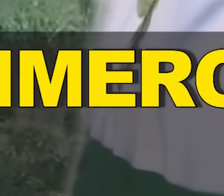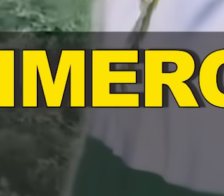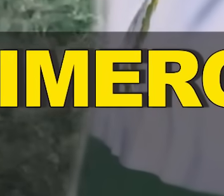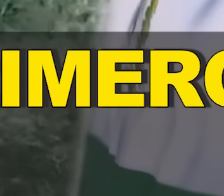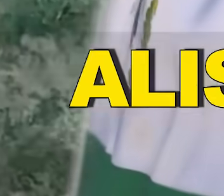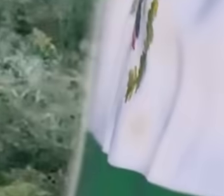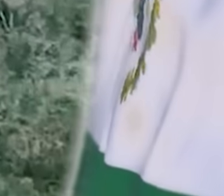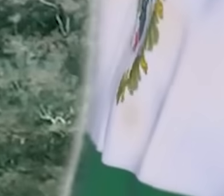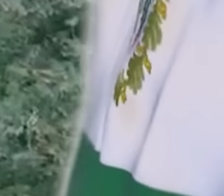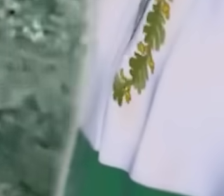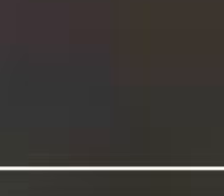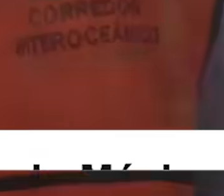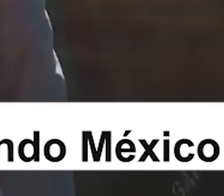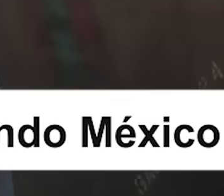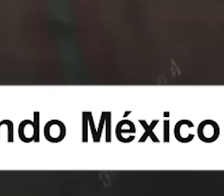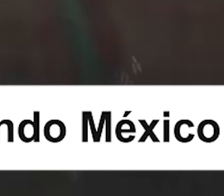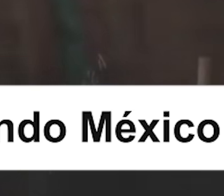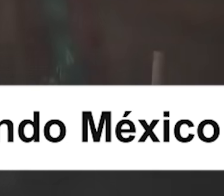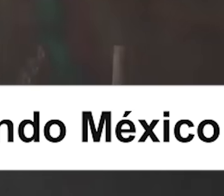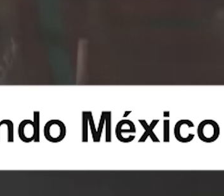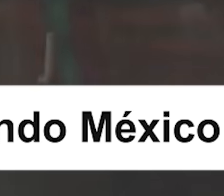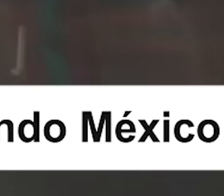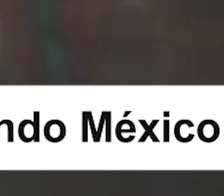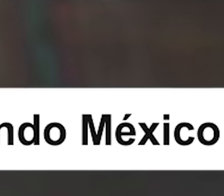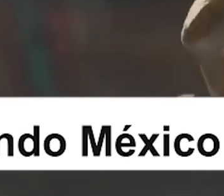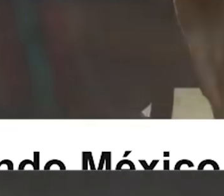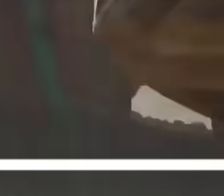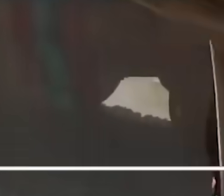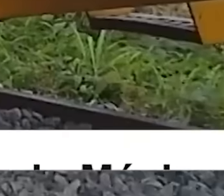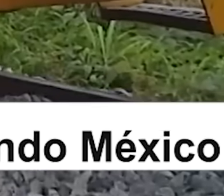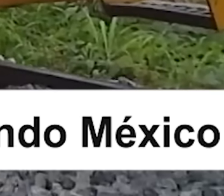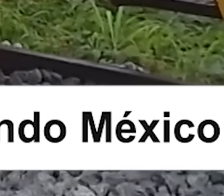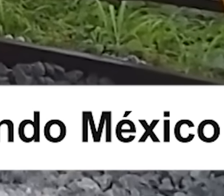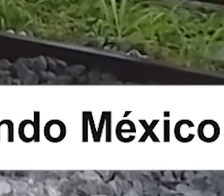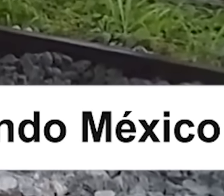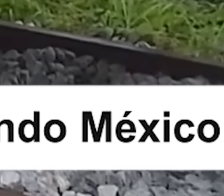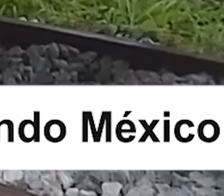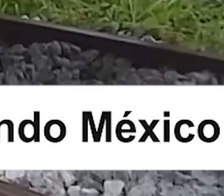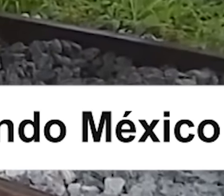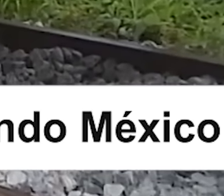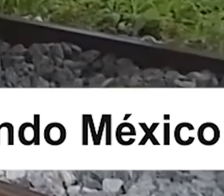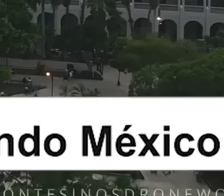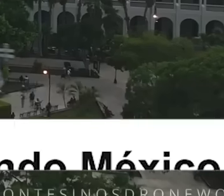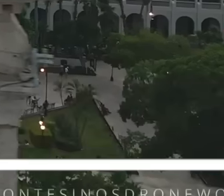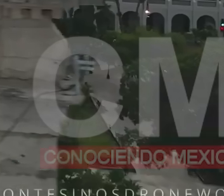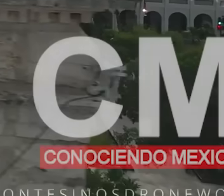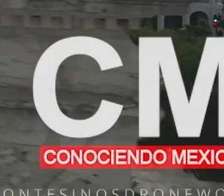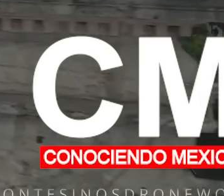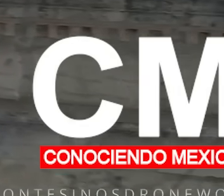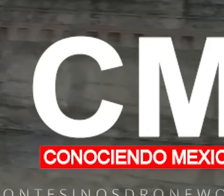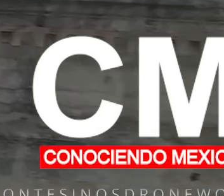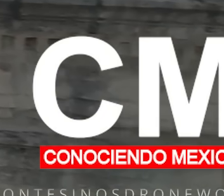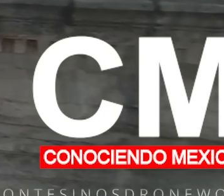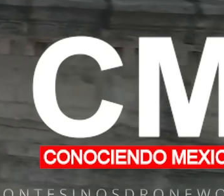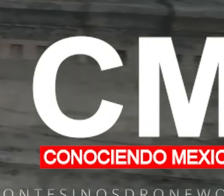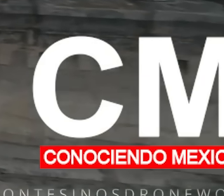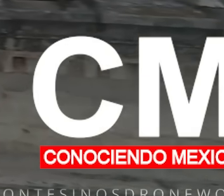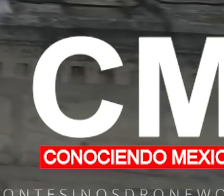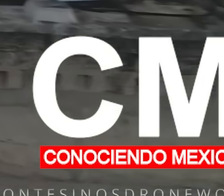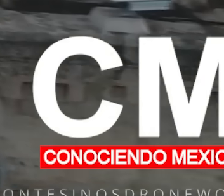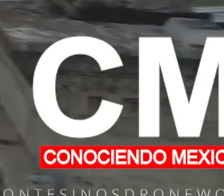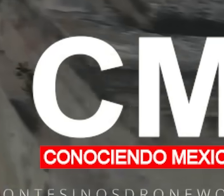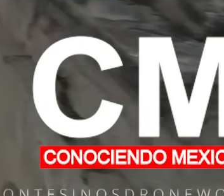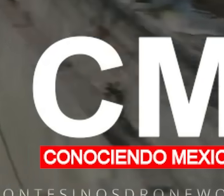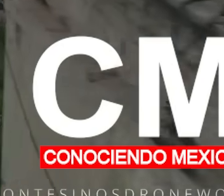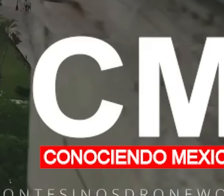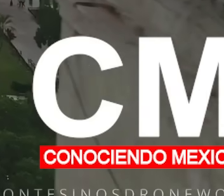Maya. El gobierno mexicano está apostando todo para desarrollar el sur de México, una región históricamente rezagada en